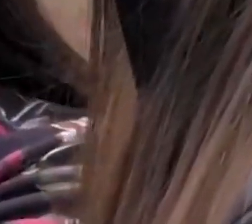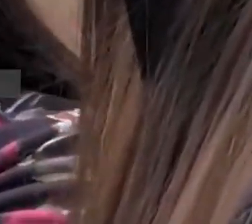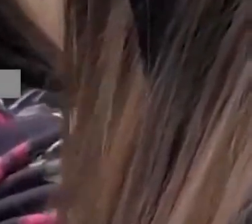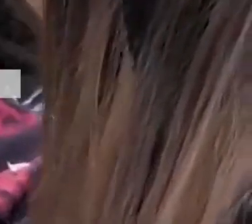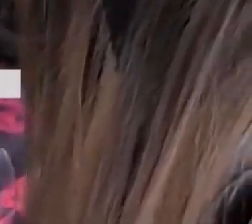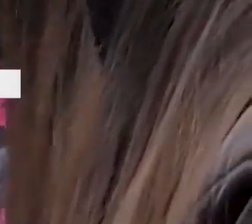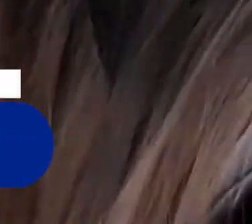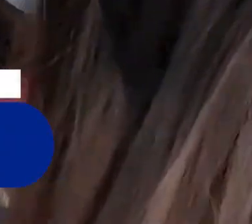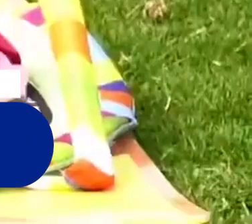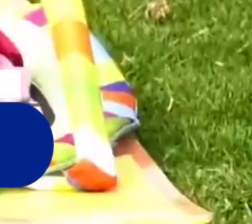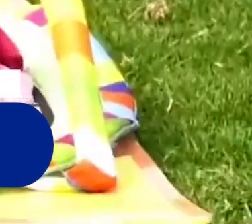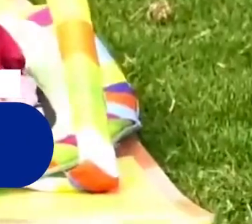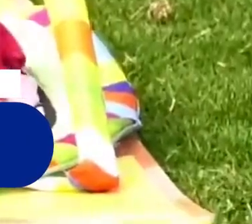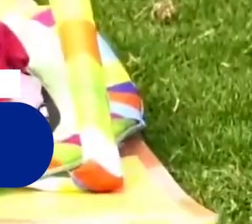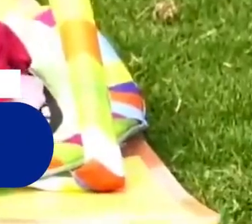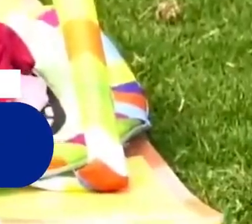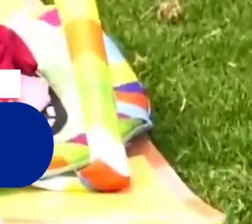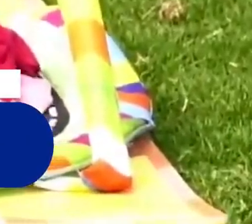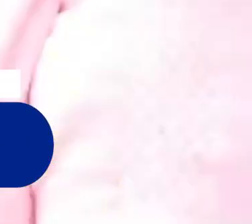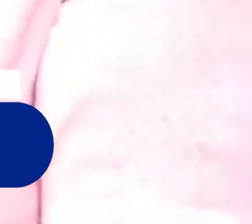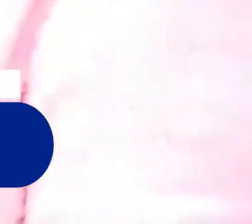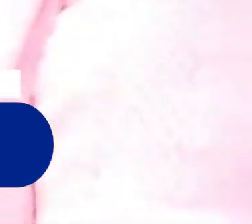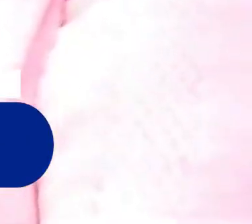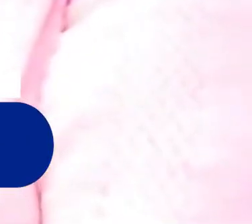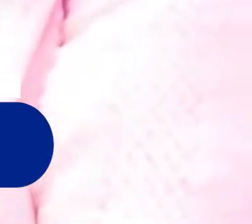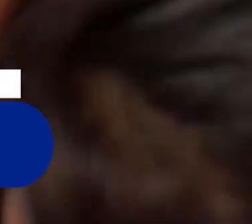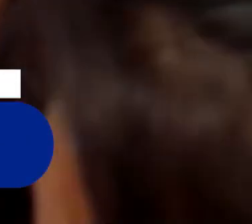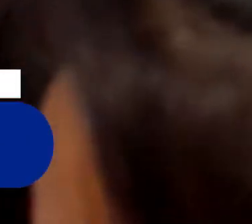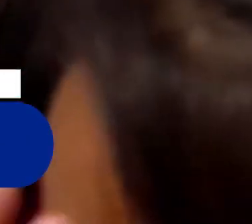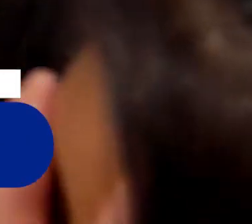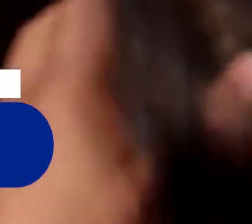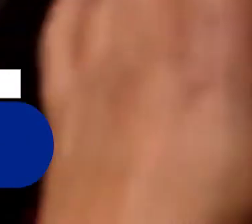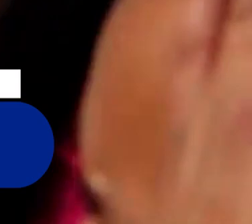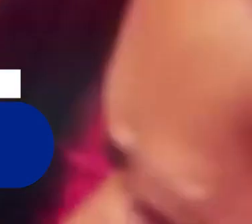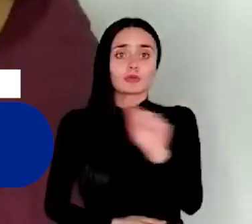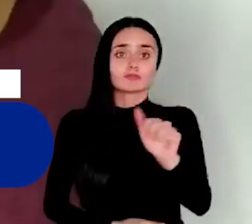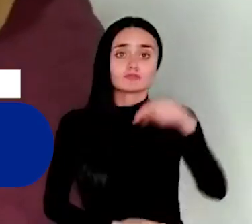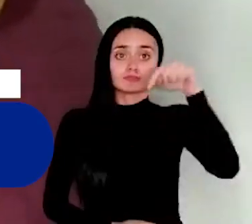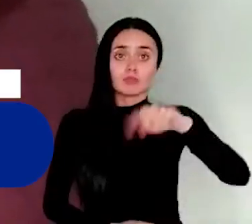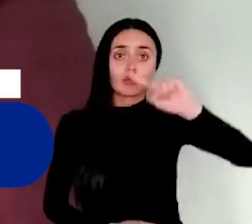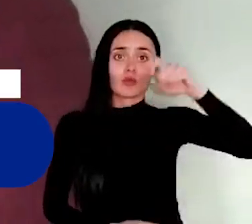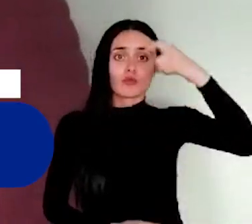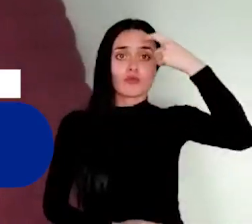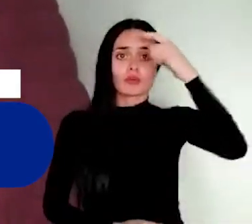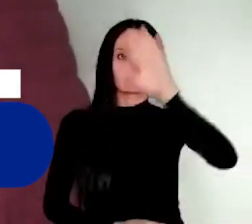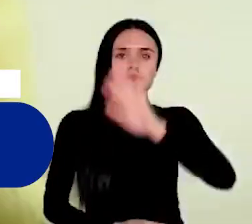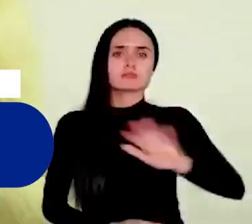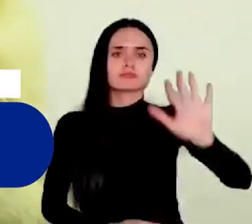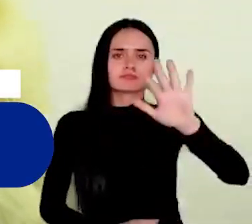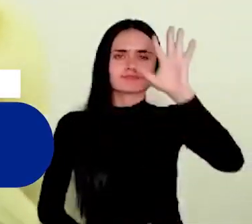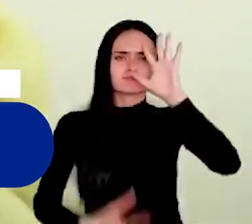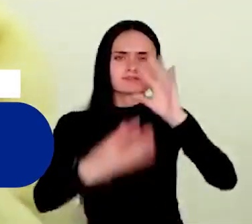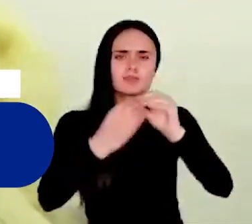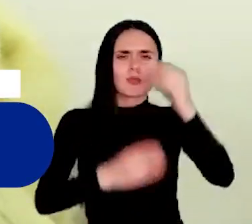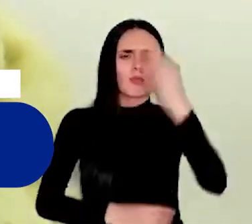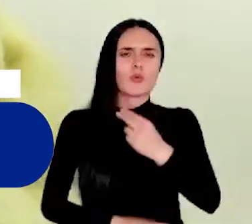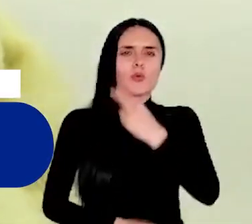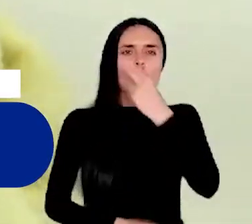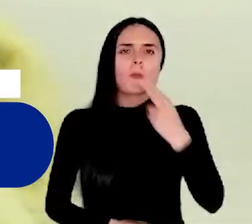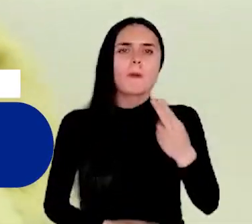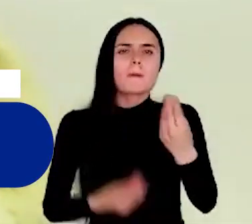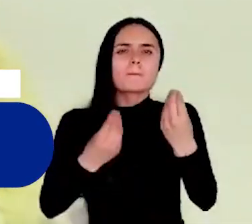En todo el mundo se conmemora del 1 al 7 de agosto la Semana de la Lactancia Materna, que busca resaltar la importancia de facilitar este